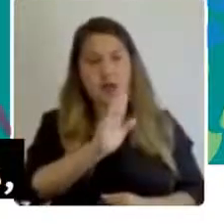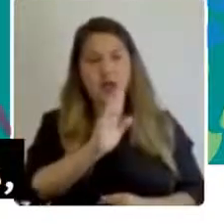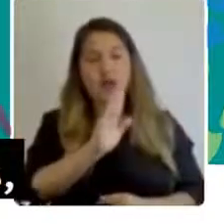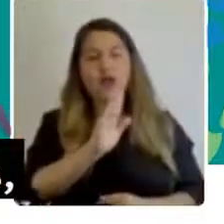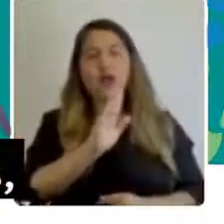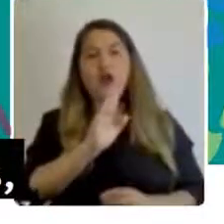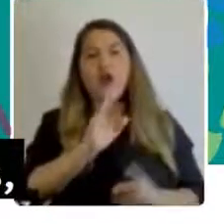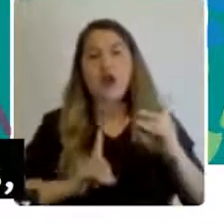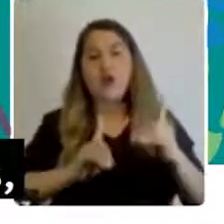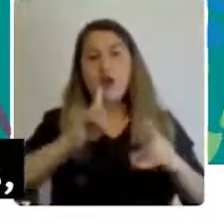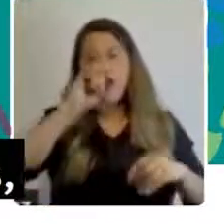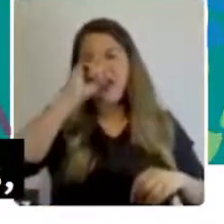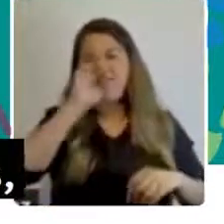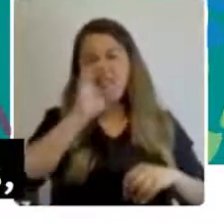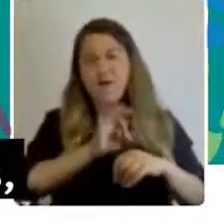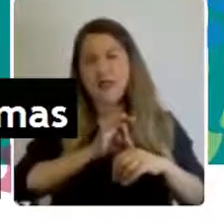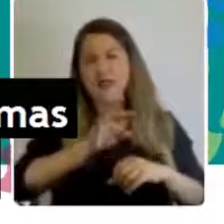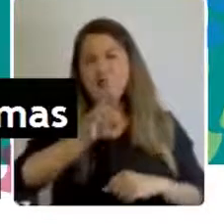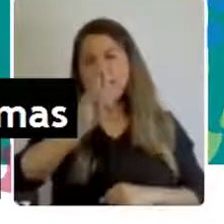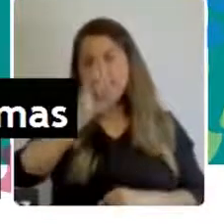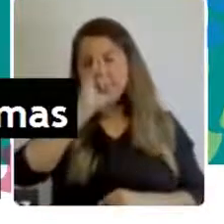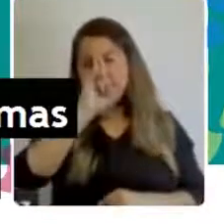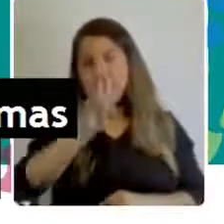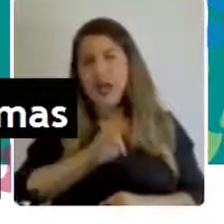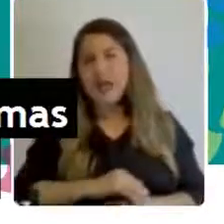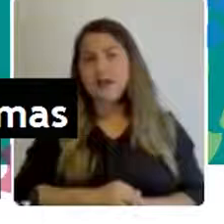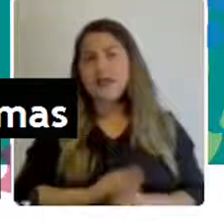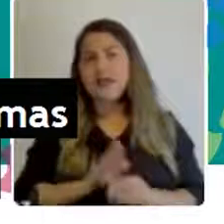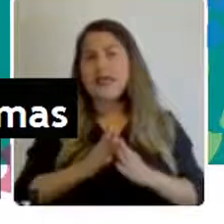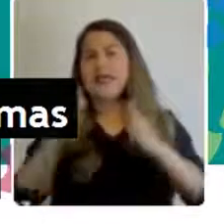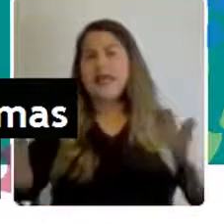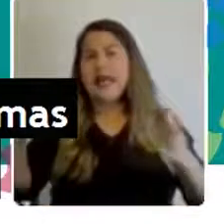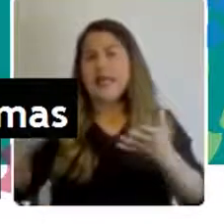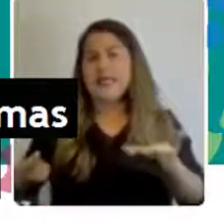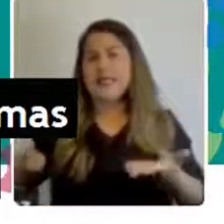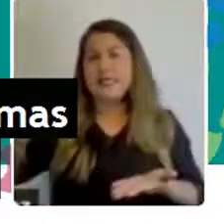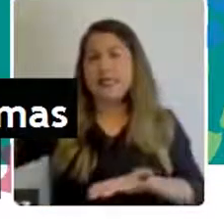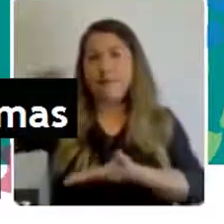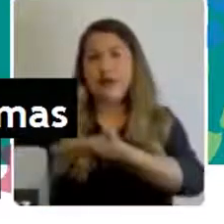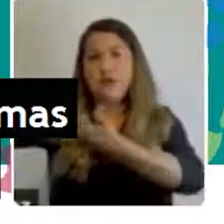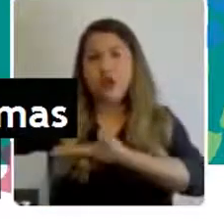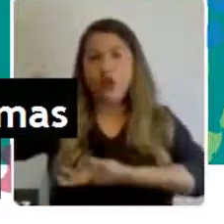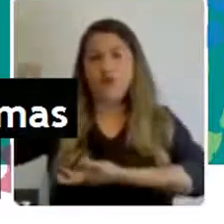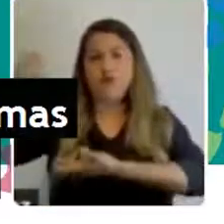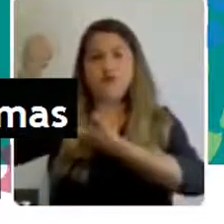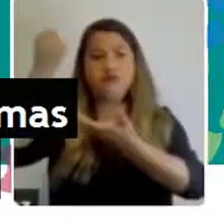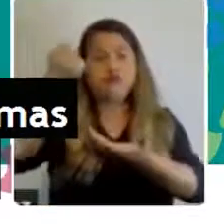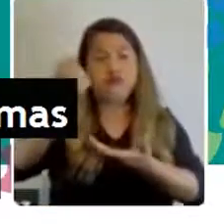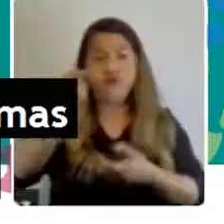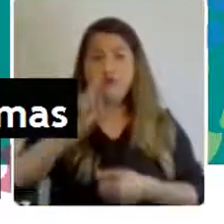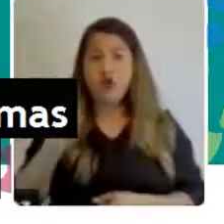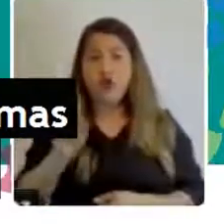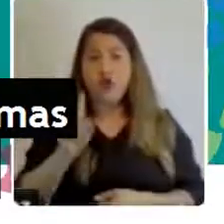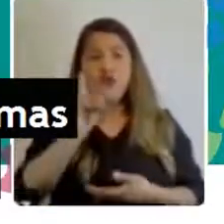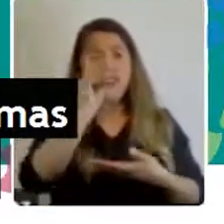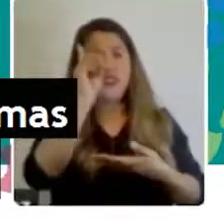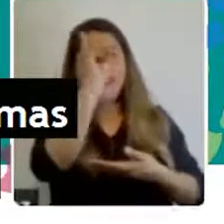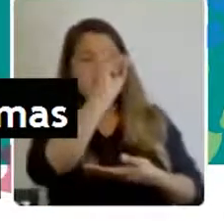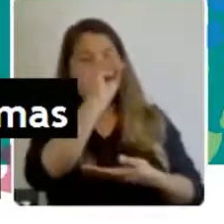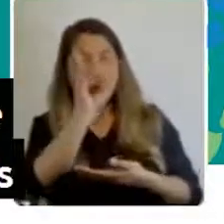no pasan por grandes inversiones, sino de una u otra forma diseñar sistemas que permitan dar un